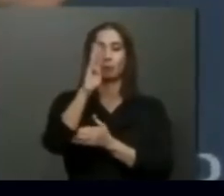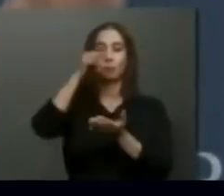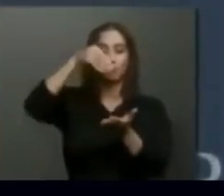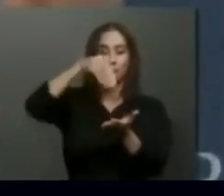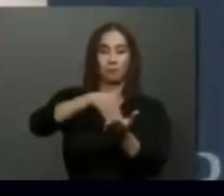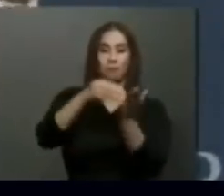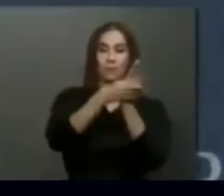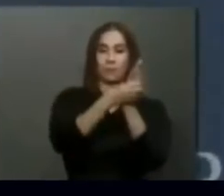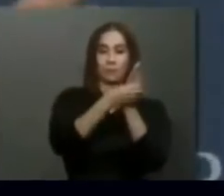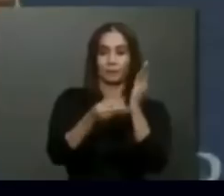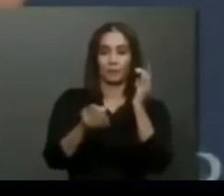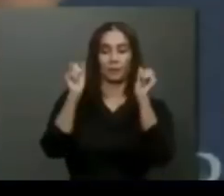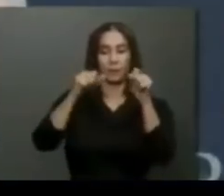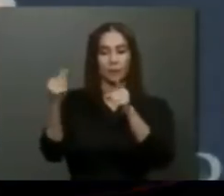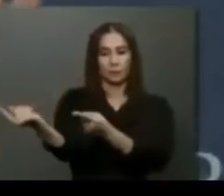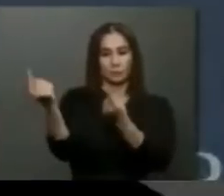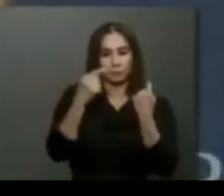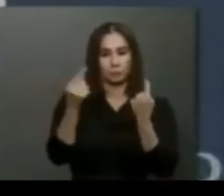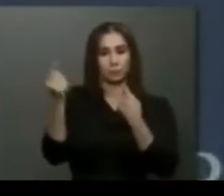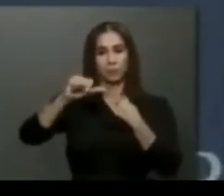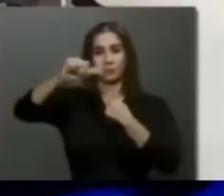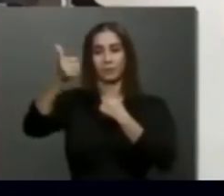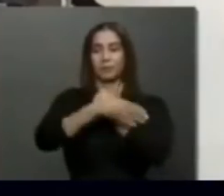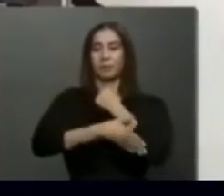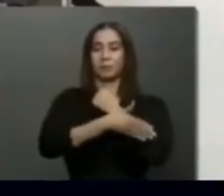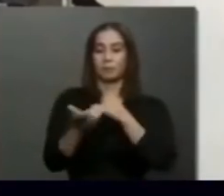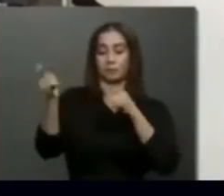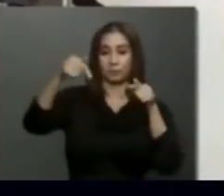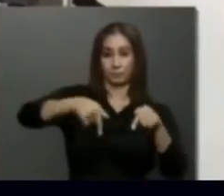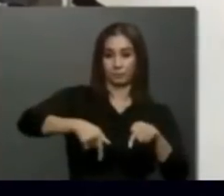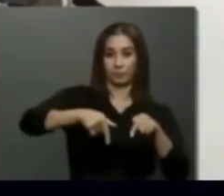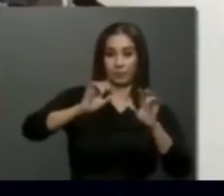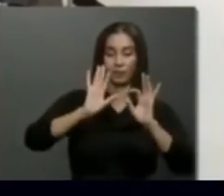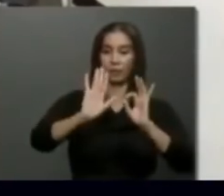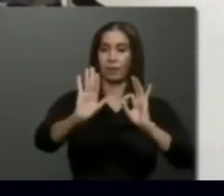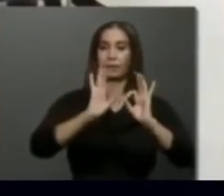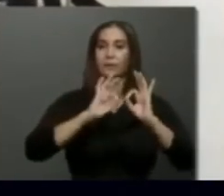dominicanos del exterior puedan traer todo lo que necesita y traérselo a sus